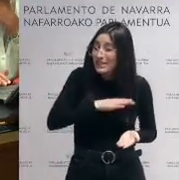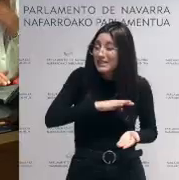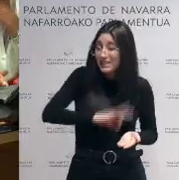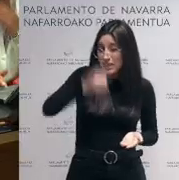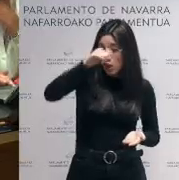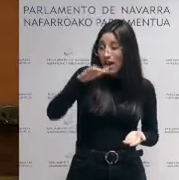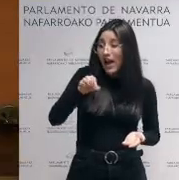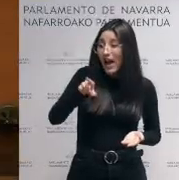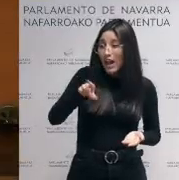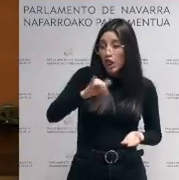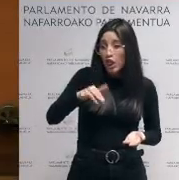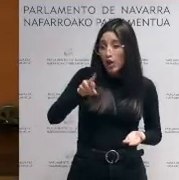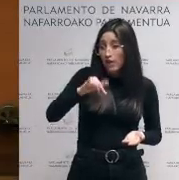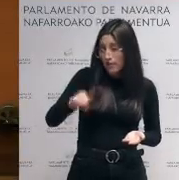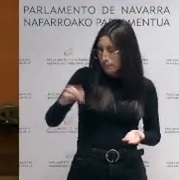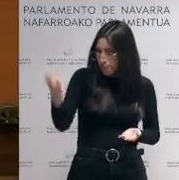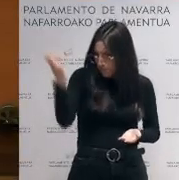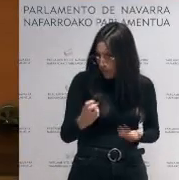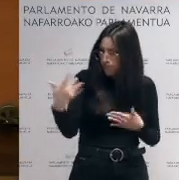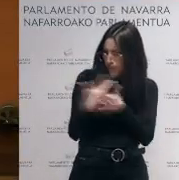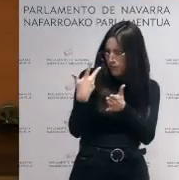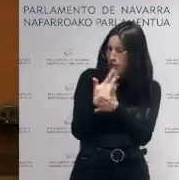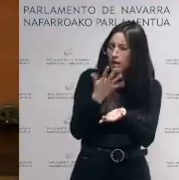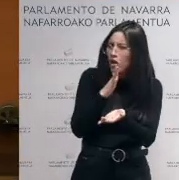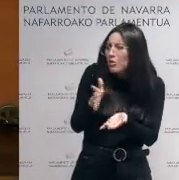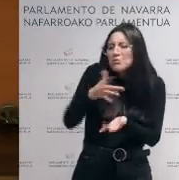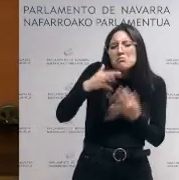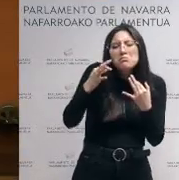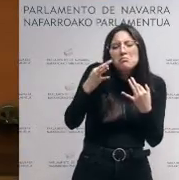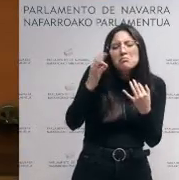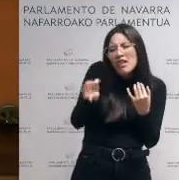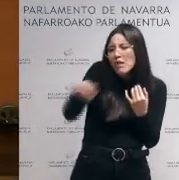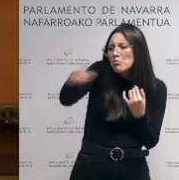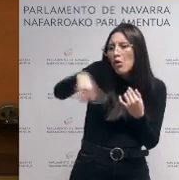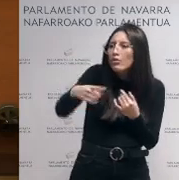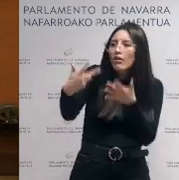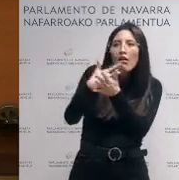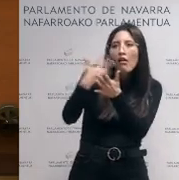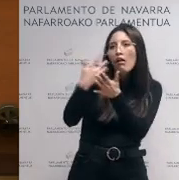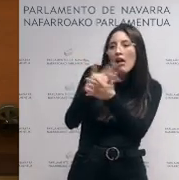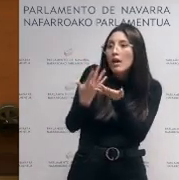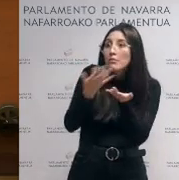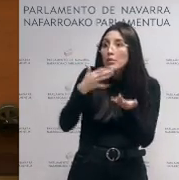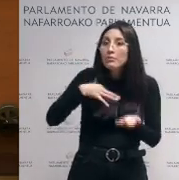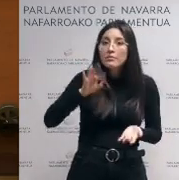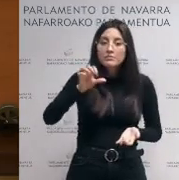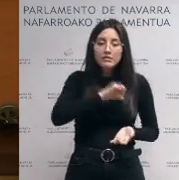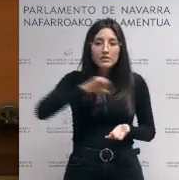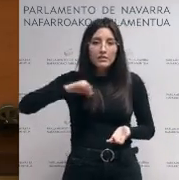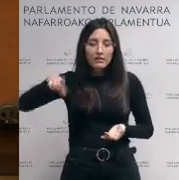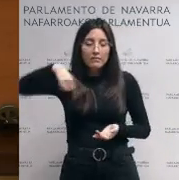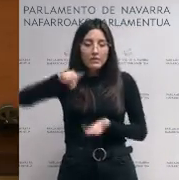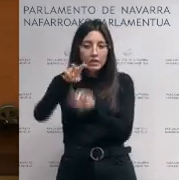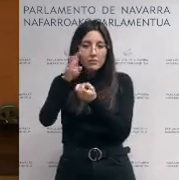justicia, porque no es justo, como le digo, por mucho que ustedes digan, que en la Comunidad Autónoma Vasca no paguen impuestos las rentas inferiores